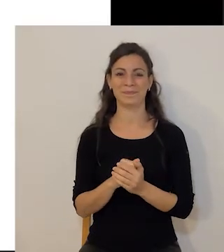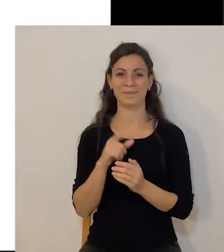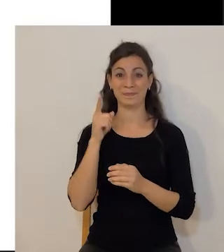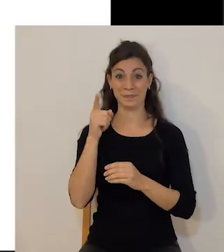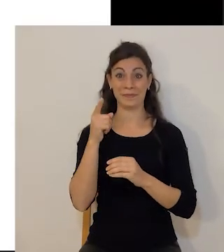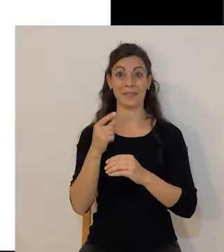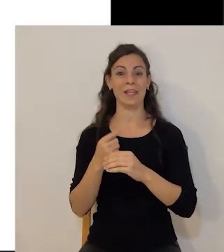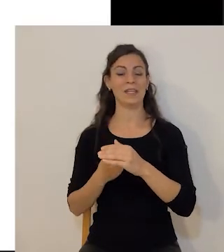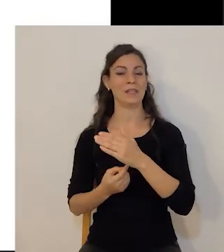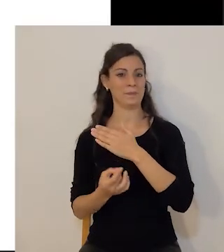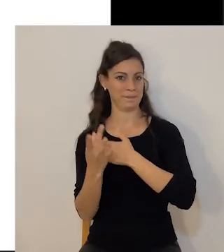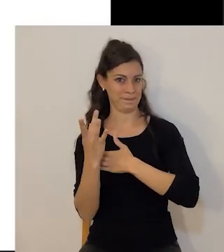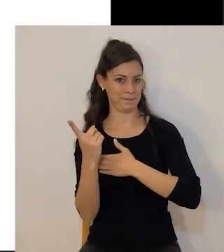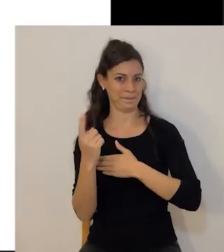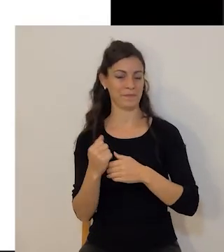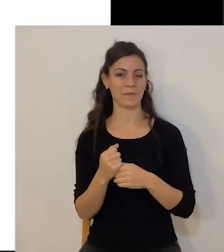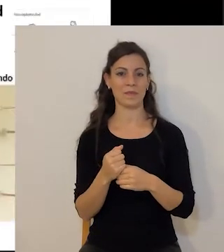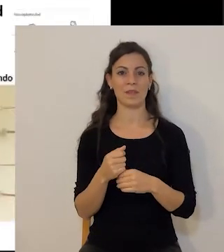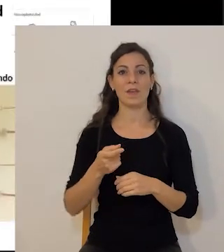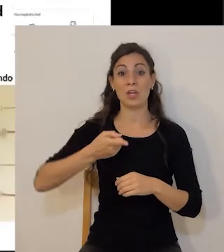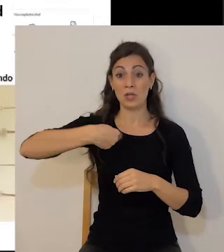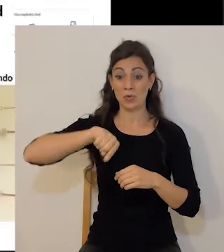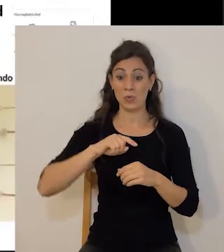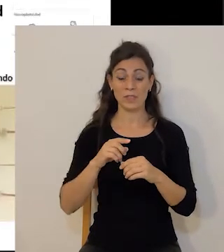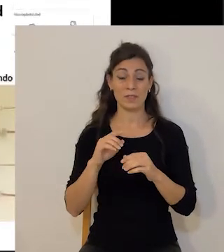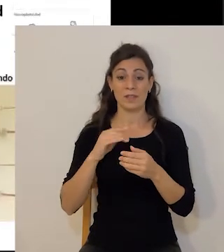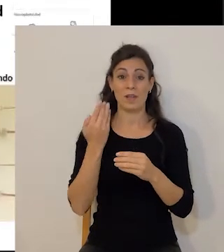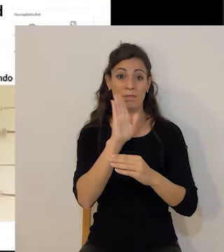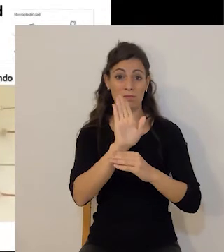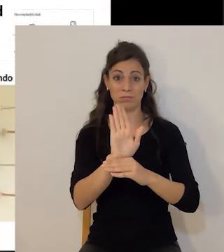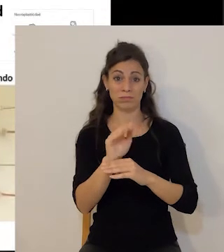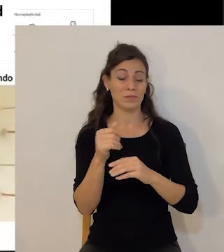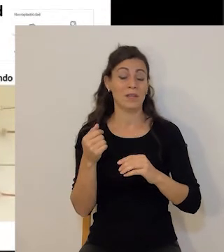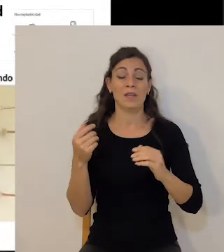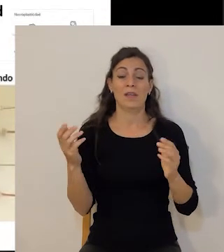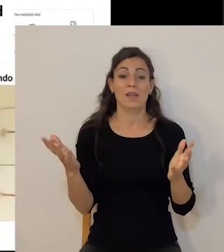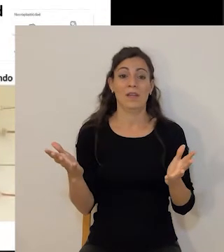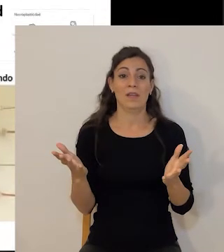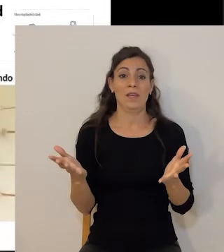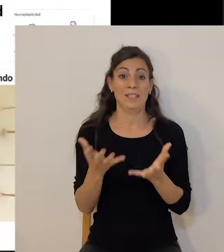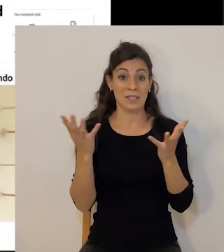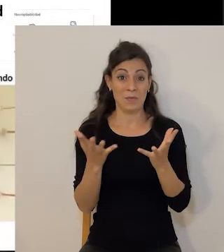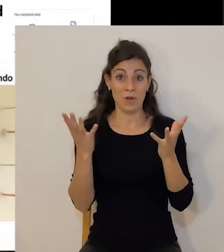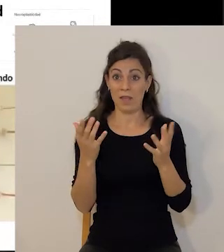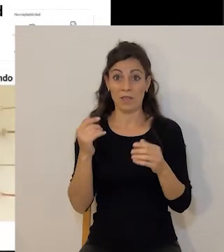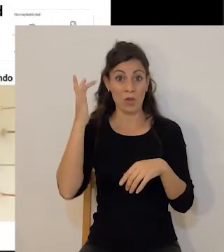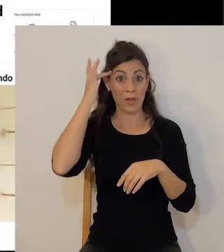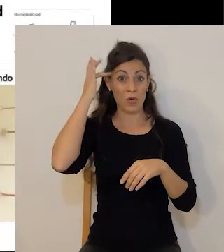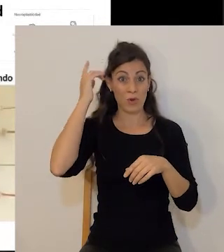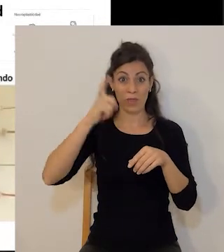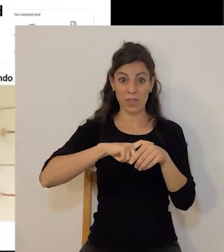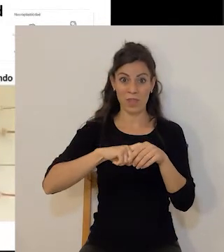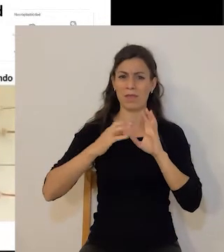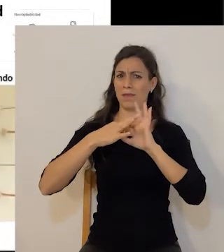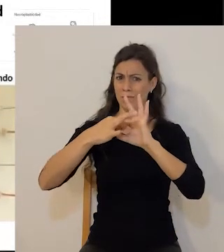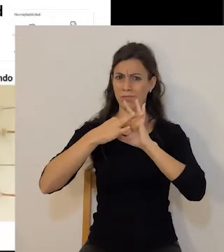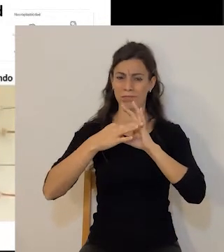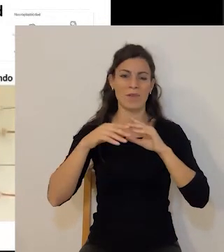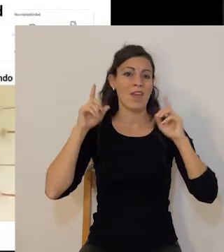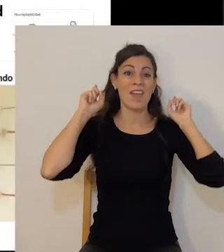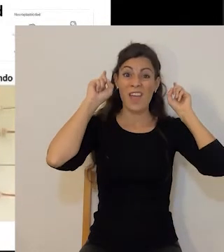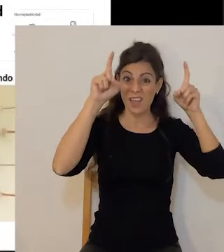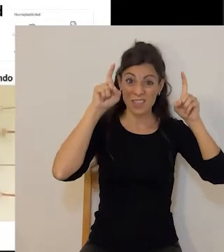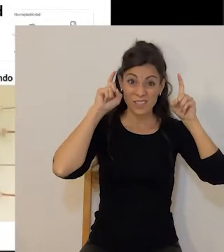aquí. Vale, nuestra propuesta de estimulación tiene mucho que ver desde el ámbito de la neurociencia, ¿no? Lo primero que decimos es que enseñar sin saber